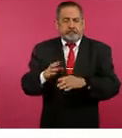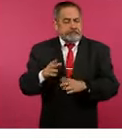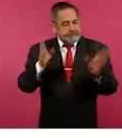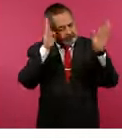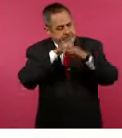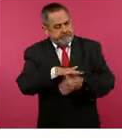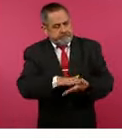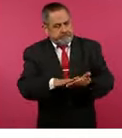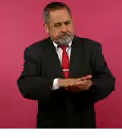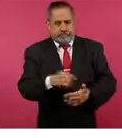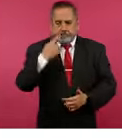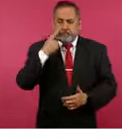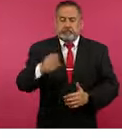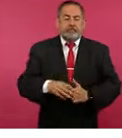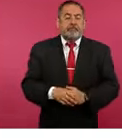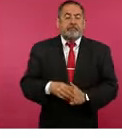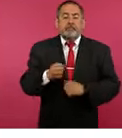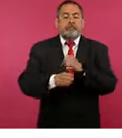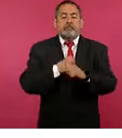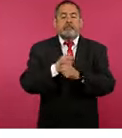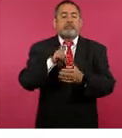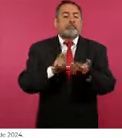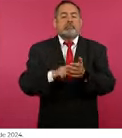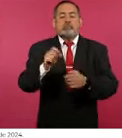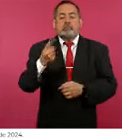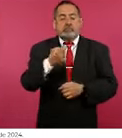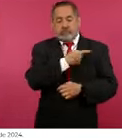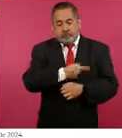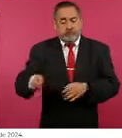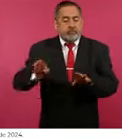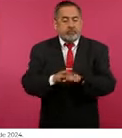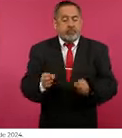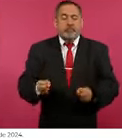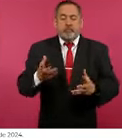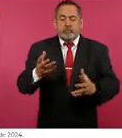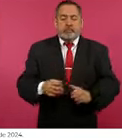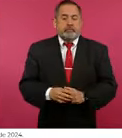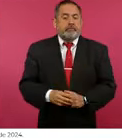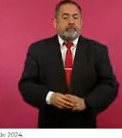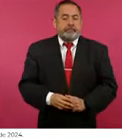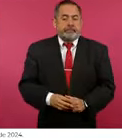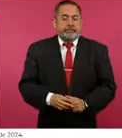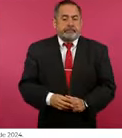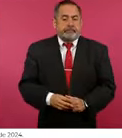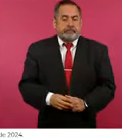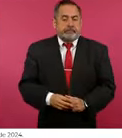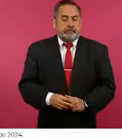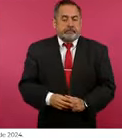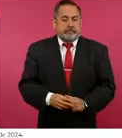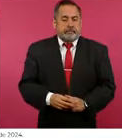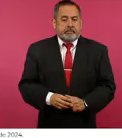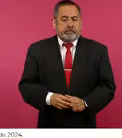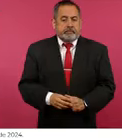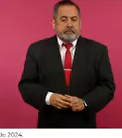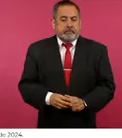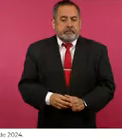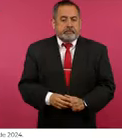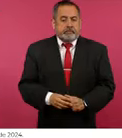la siguiente, de 2021 a la fecha se han otorgado